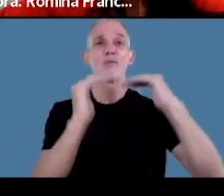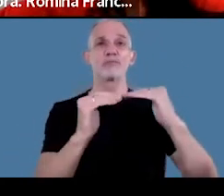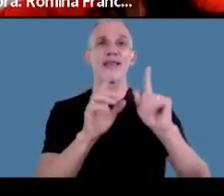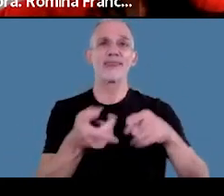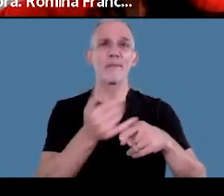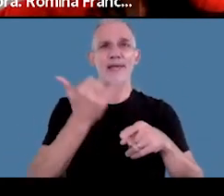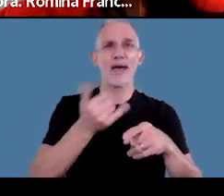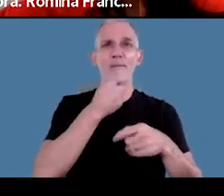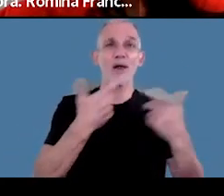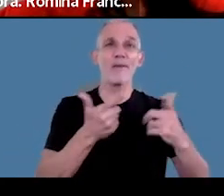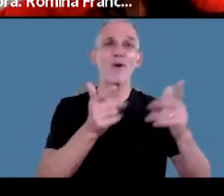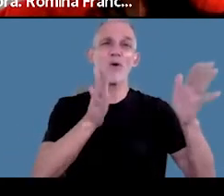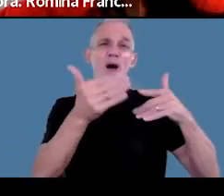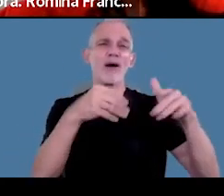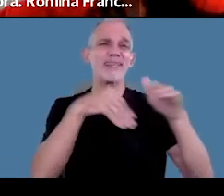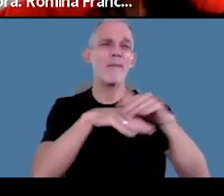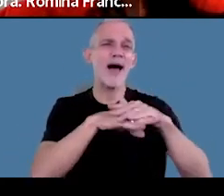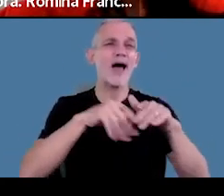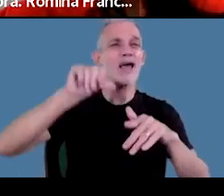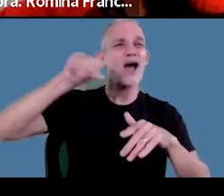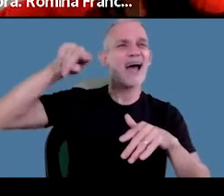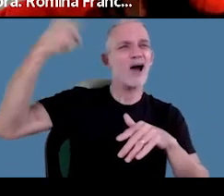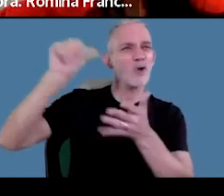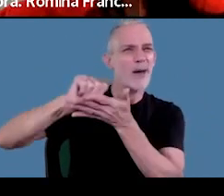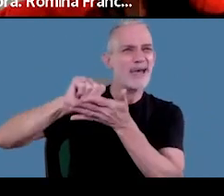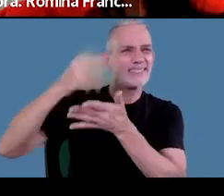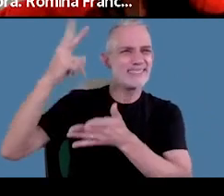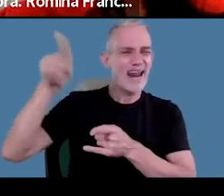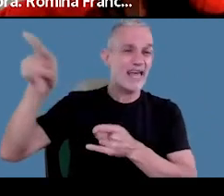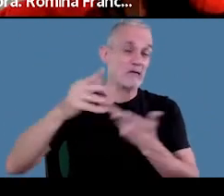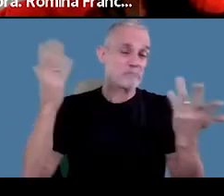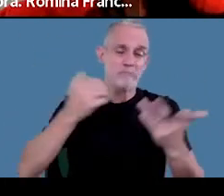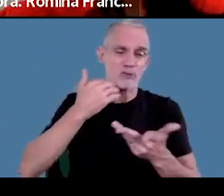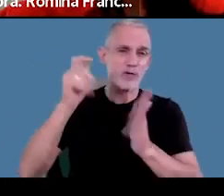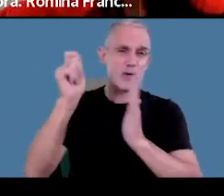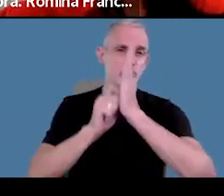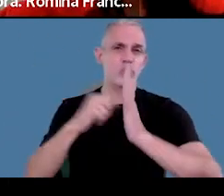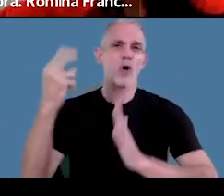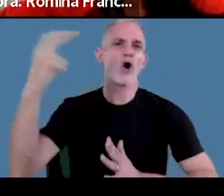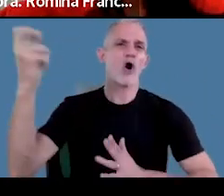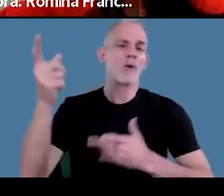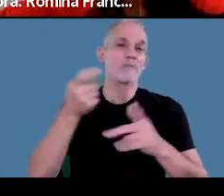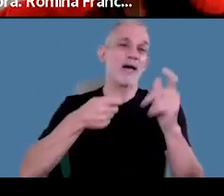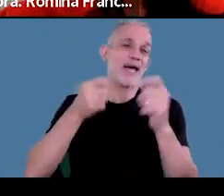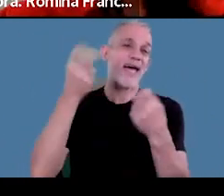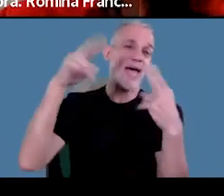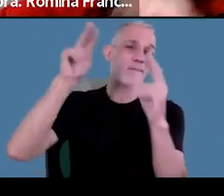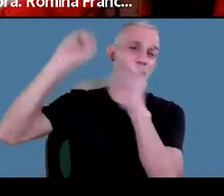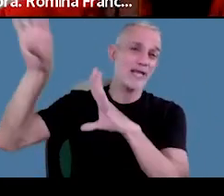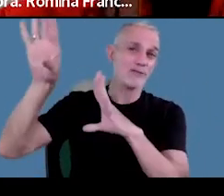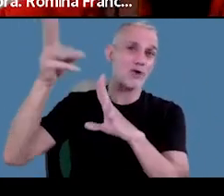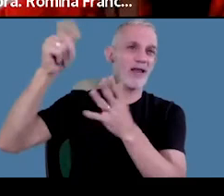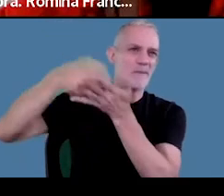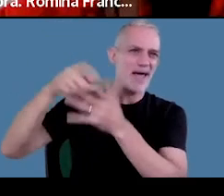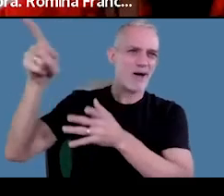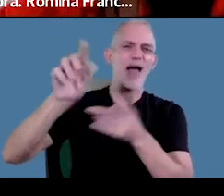tener cuenta bancaria en el exterior, en el que, por ejemplo, no sé, registre cobranza de exportaciones, acá vamos a tener